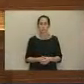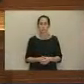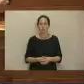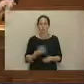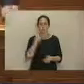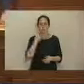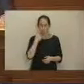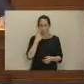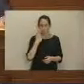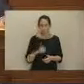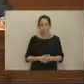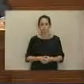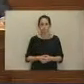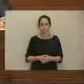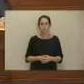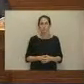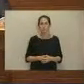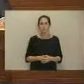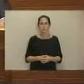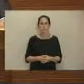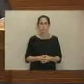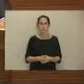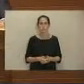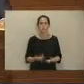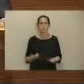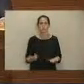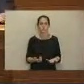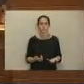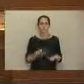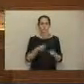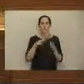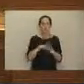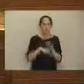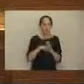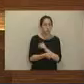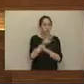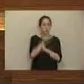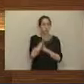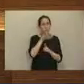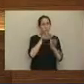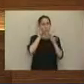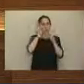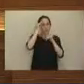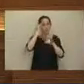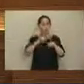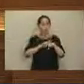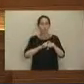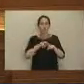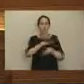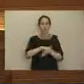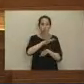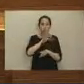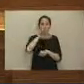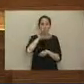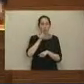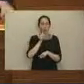mire, pese a la señalada escasez de recursos para atención a la gradedad psíquica que, como decíamos, presenta el área de Oviedo y